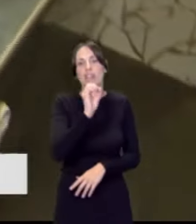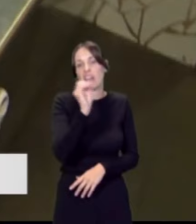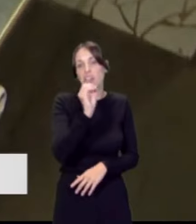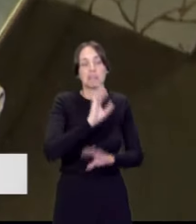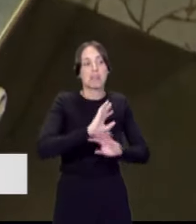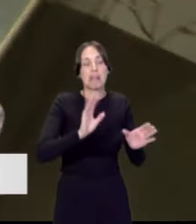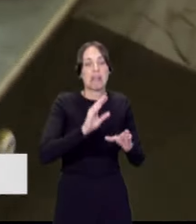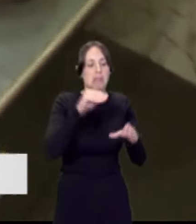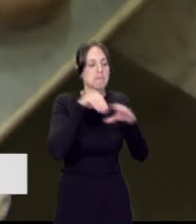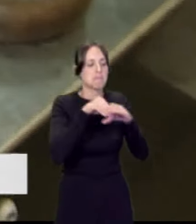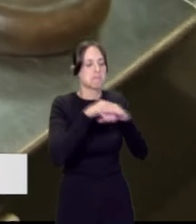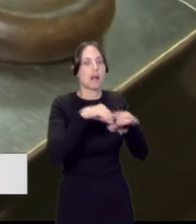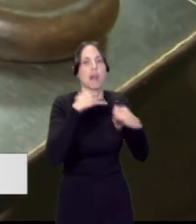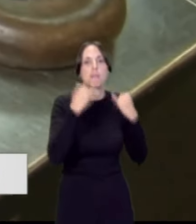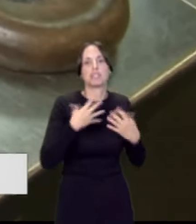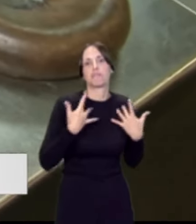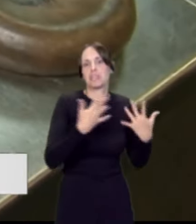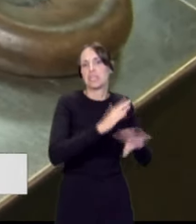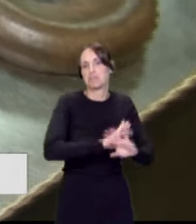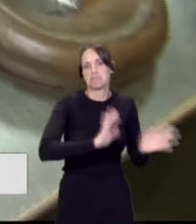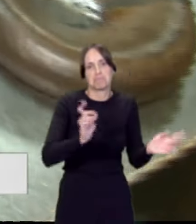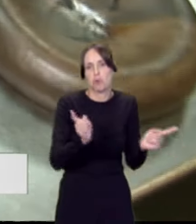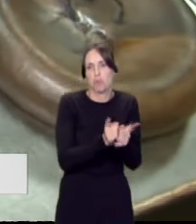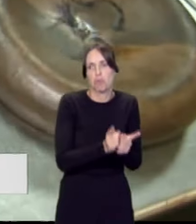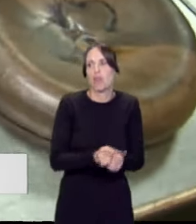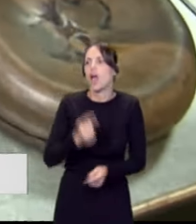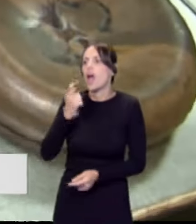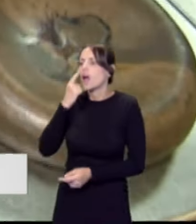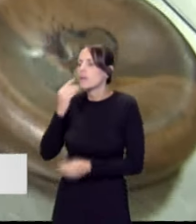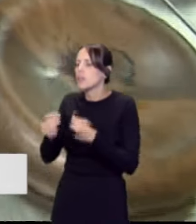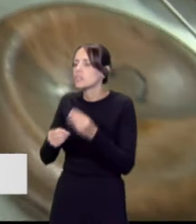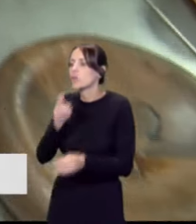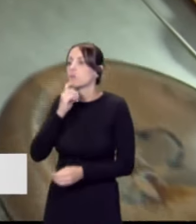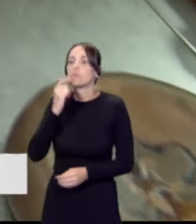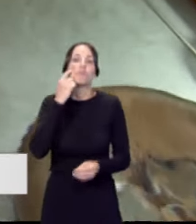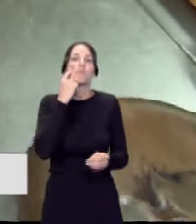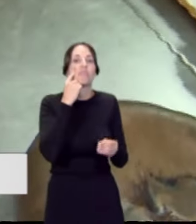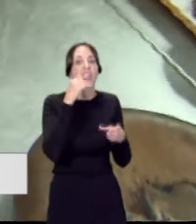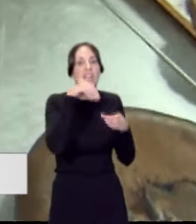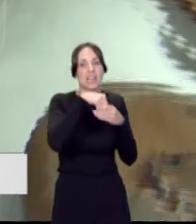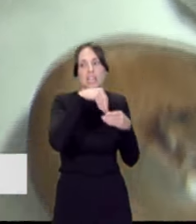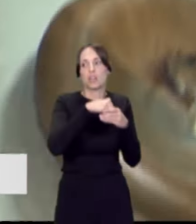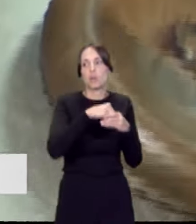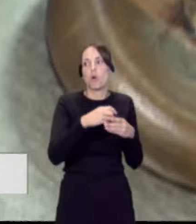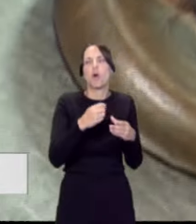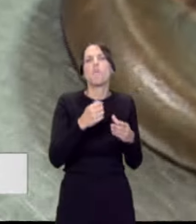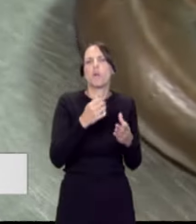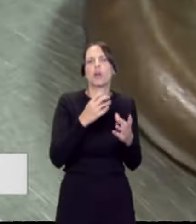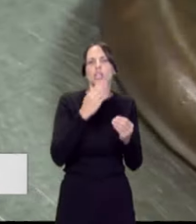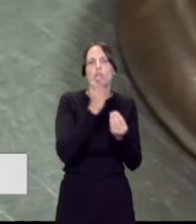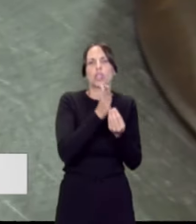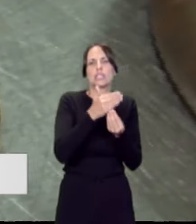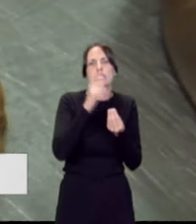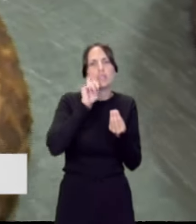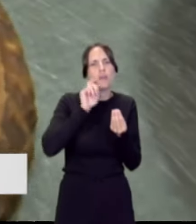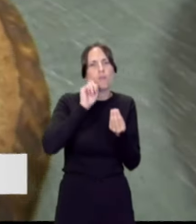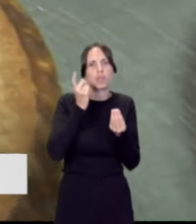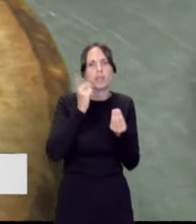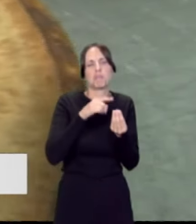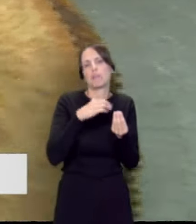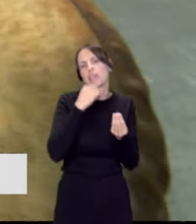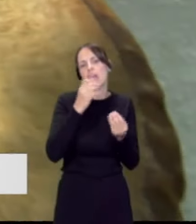fresca. Bueno, vamos a ver cómo lo preparas. Aquí tenemos el rellenito, tiene un poquito de cebolla también y un par de